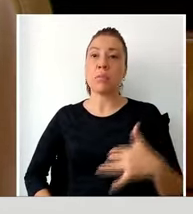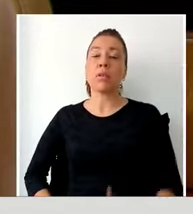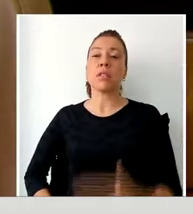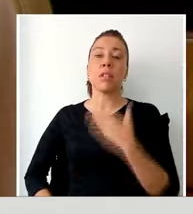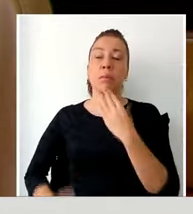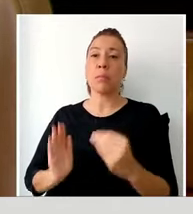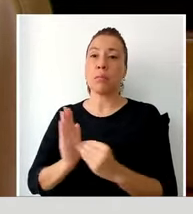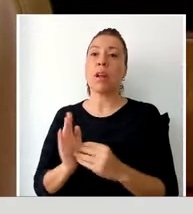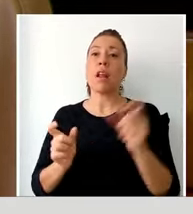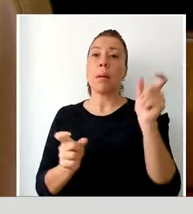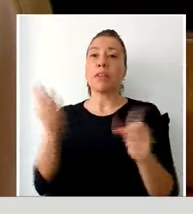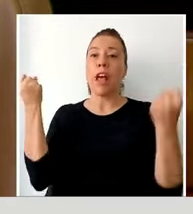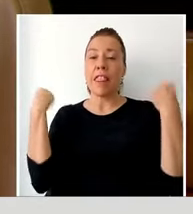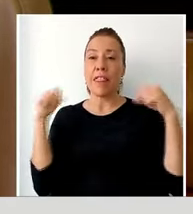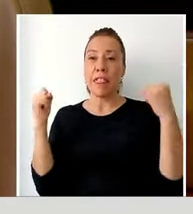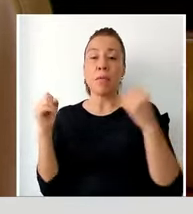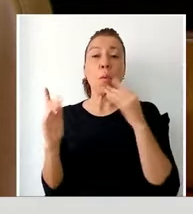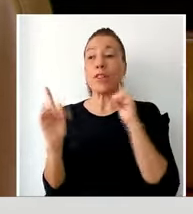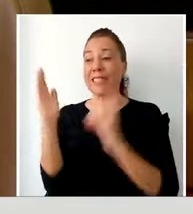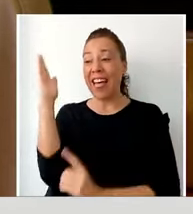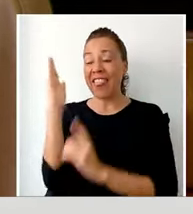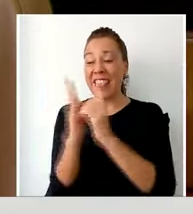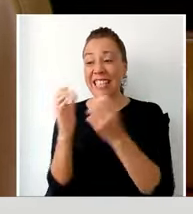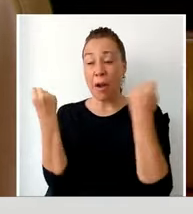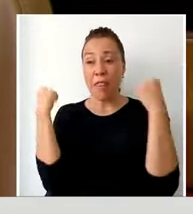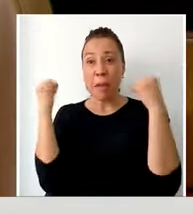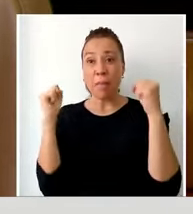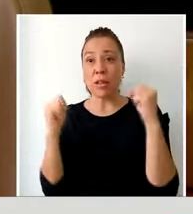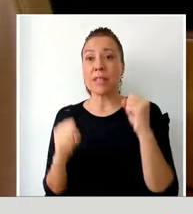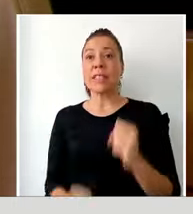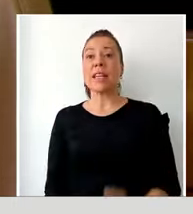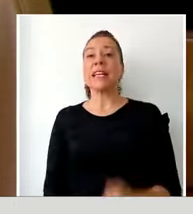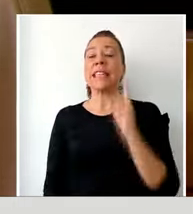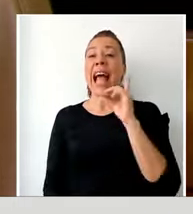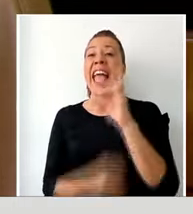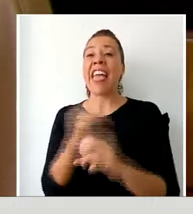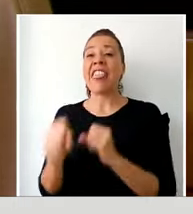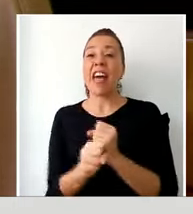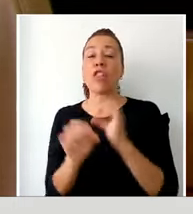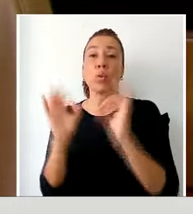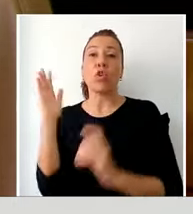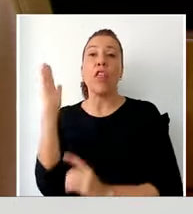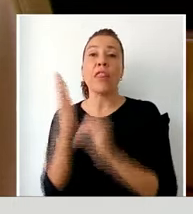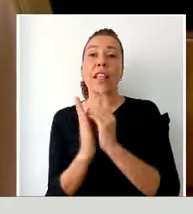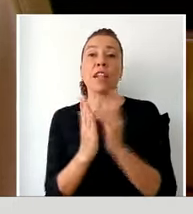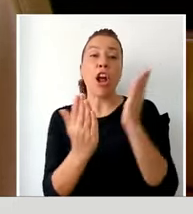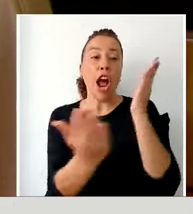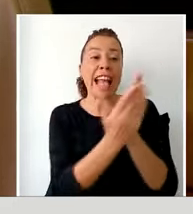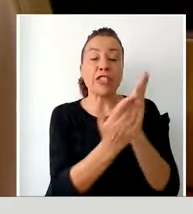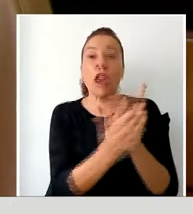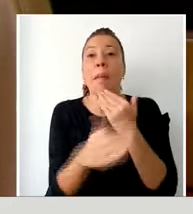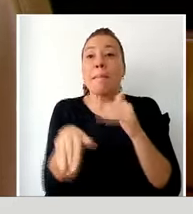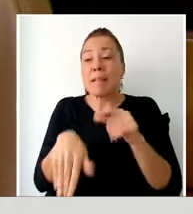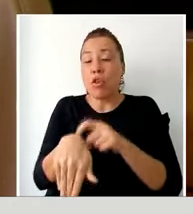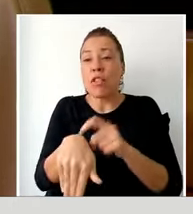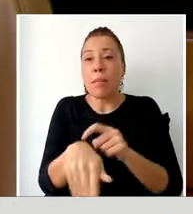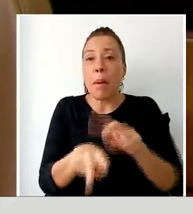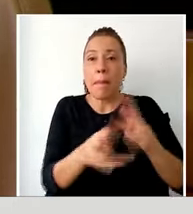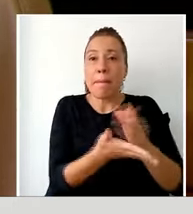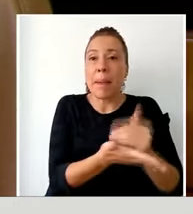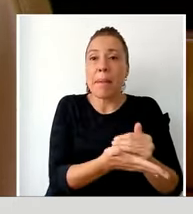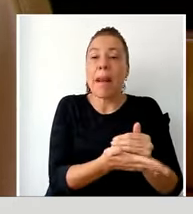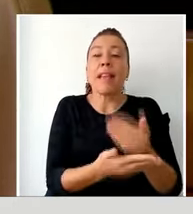deportistas en pleno desarrollo deportivo se encuentran en edad de pleno desarrollo académico escolar preparándose para hacer a la vez